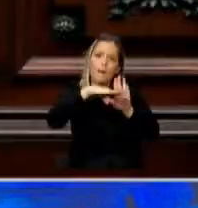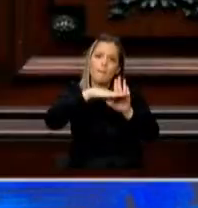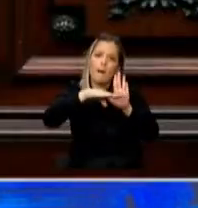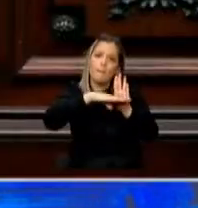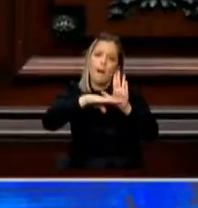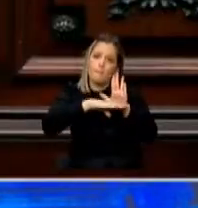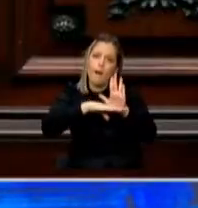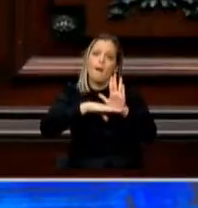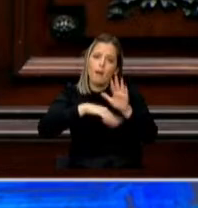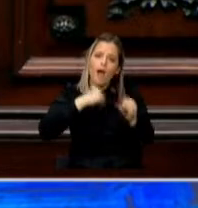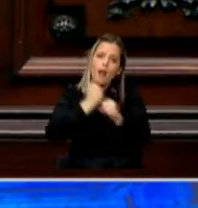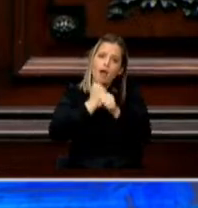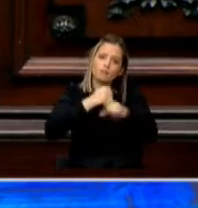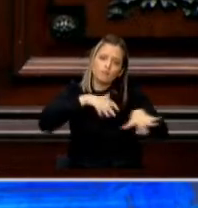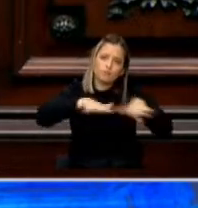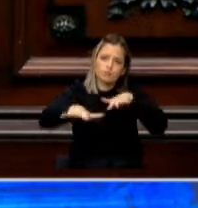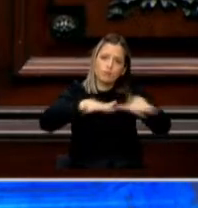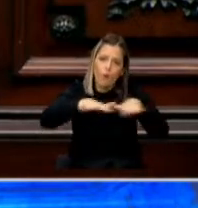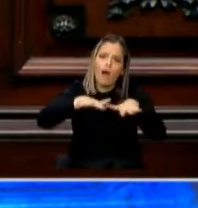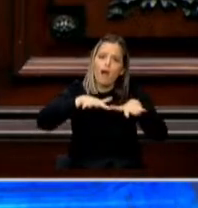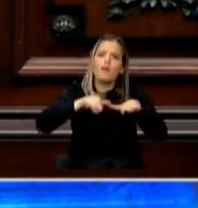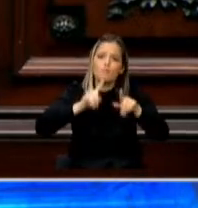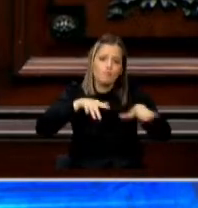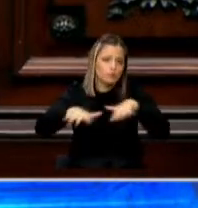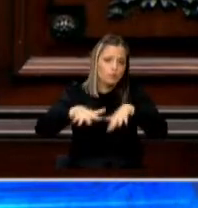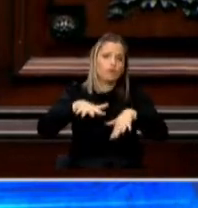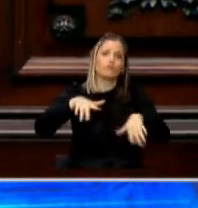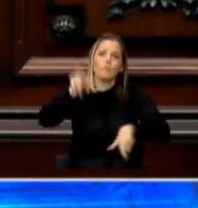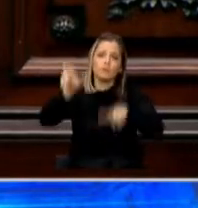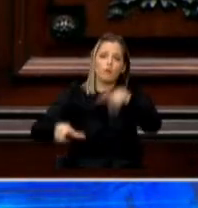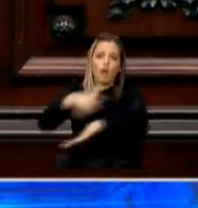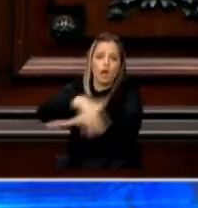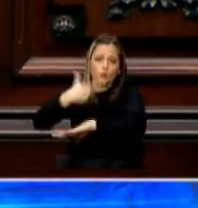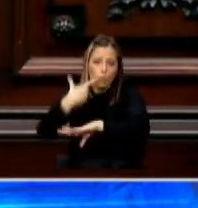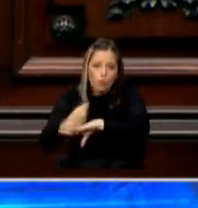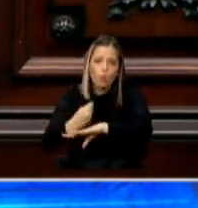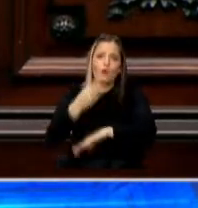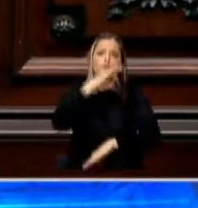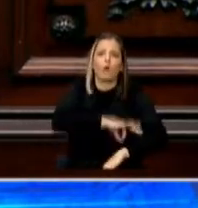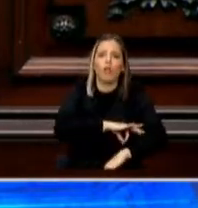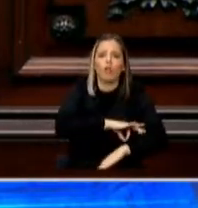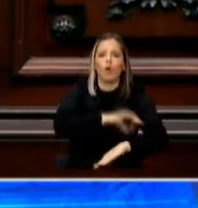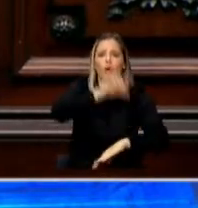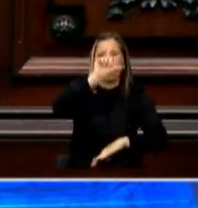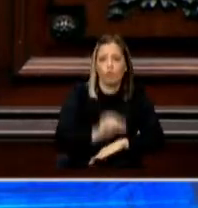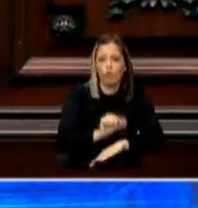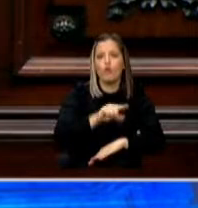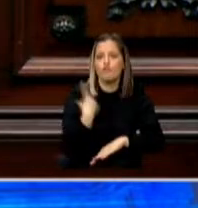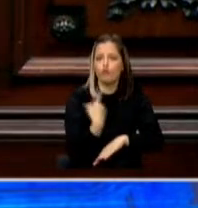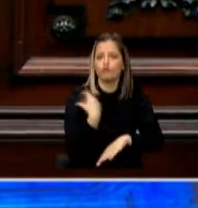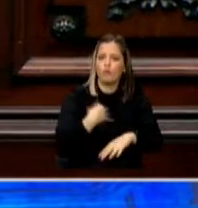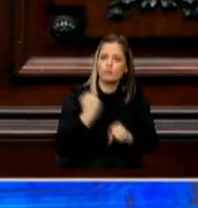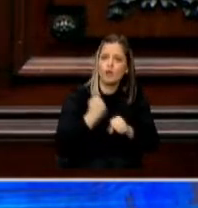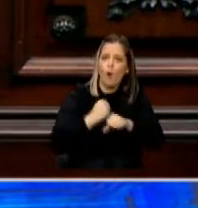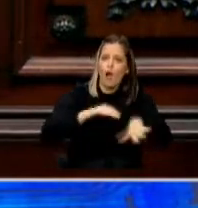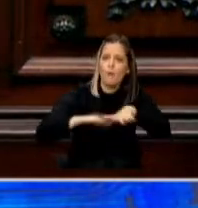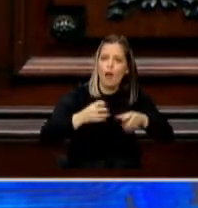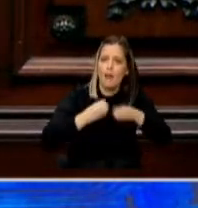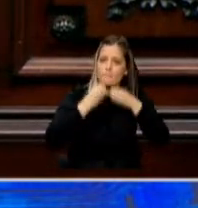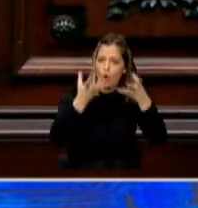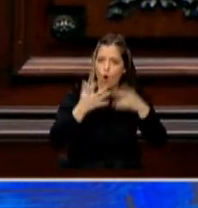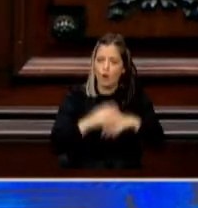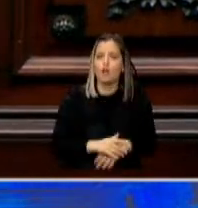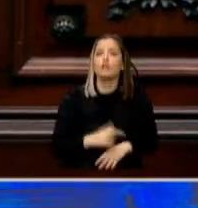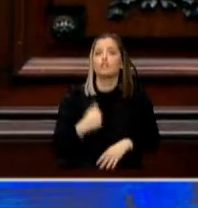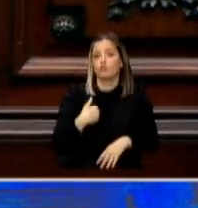el tercer estadio del narcotráfico. Hablamos de filtración, penetración y copamiento, entendiendo que todavía no ha llegado a un narcoestado, todavía